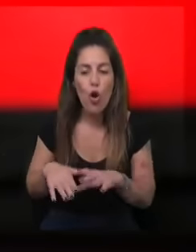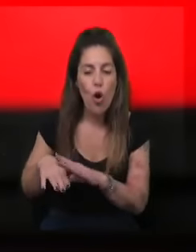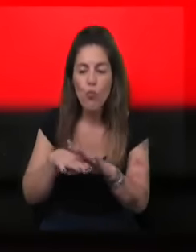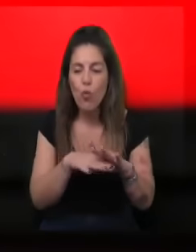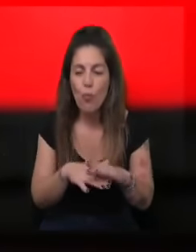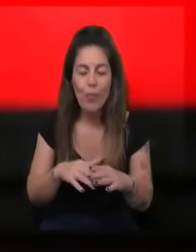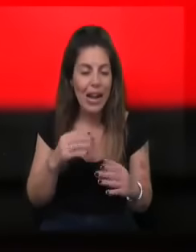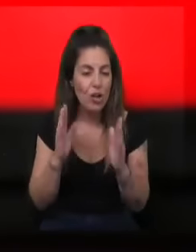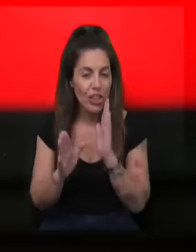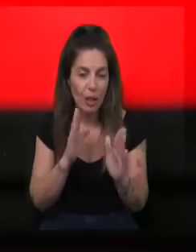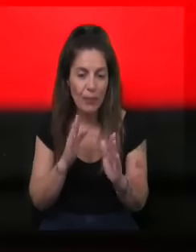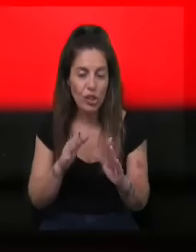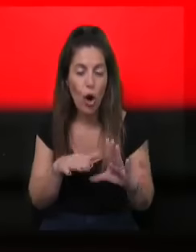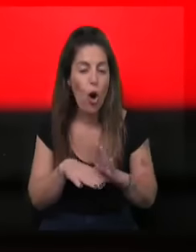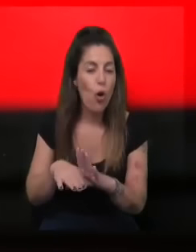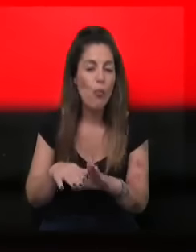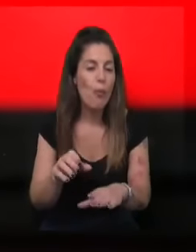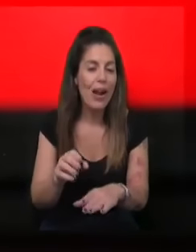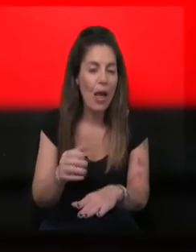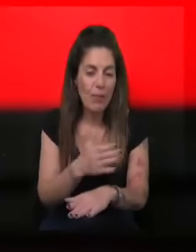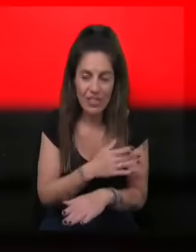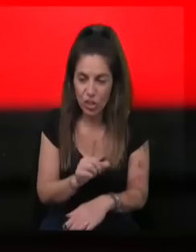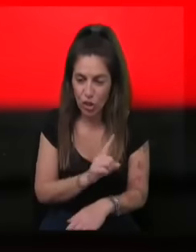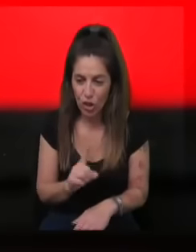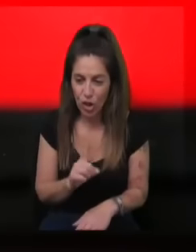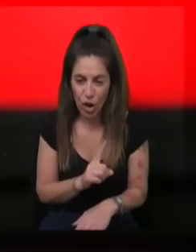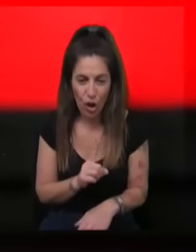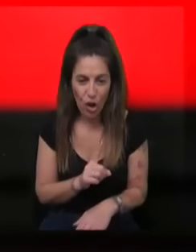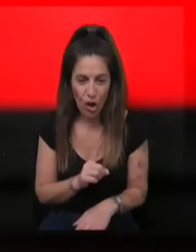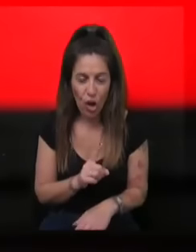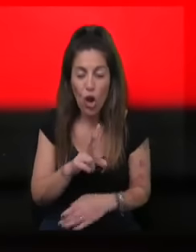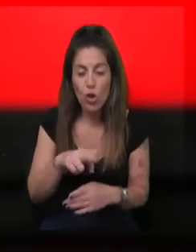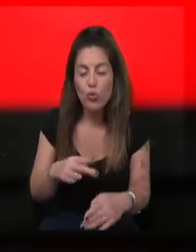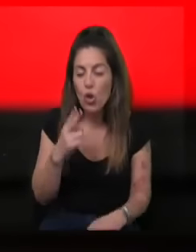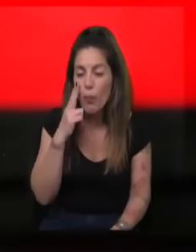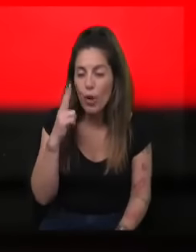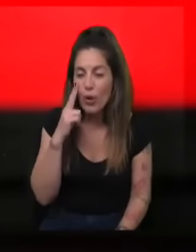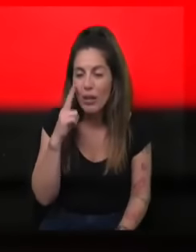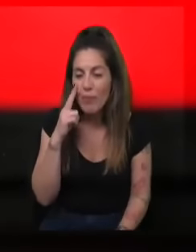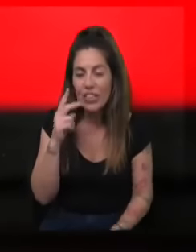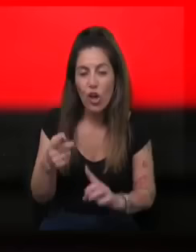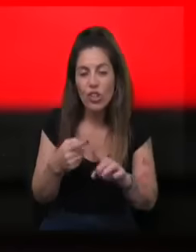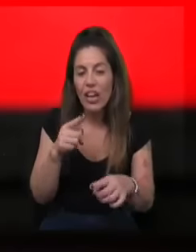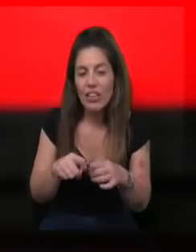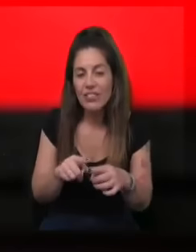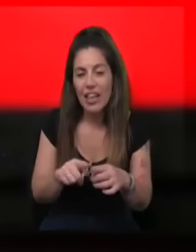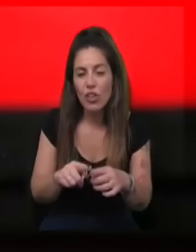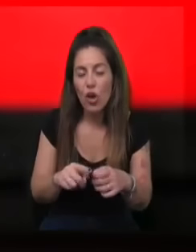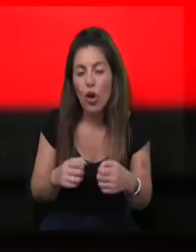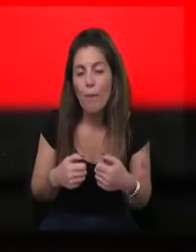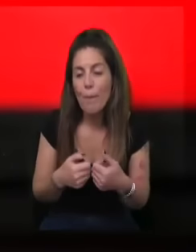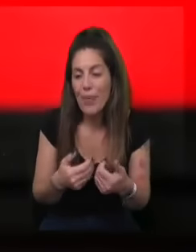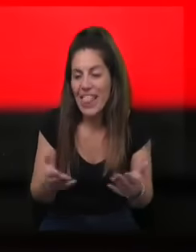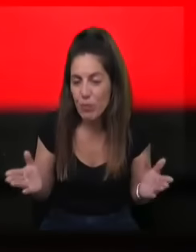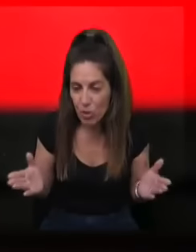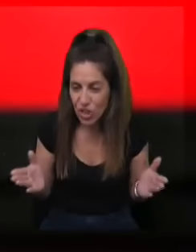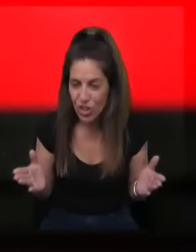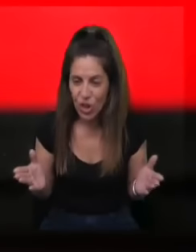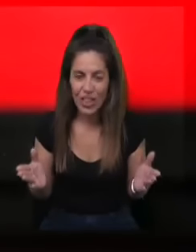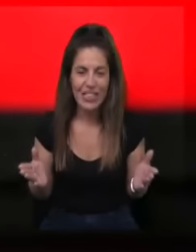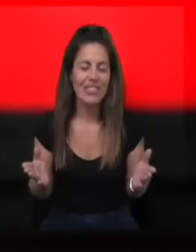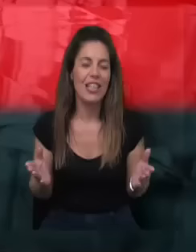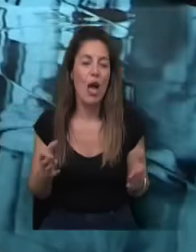prevención Por qué Porque la el el los usos problemáticos tienen que ver con predisposiciones por con